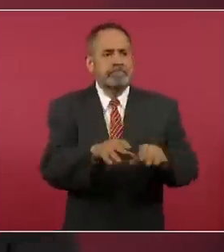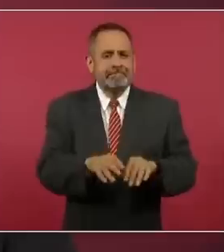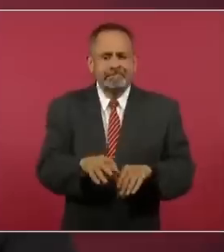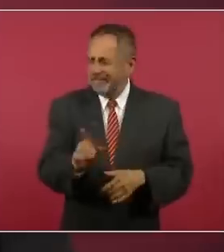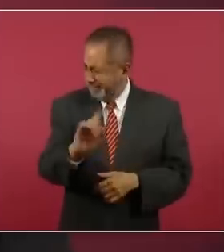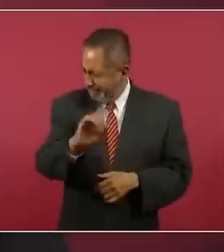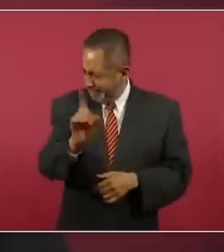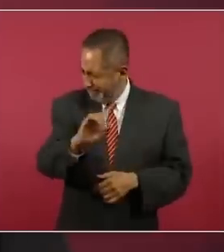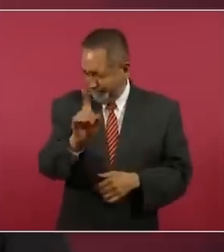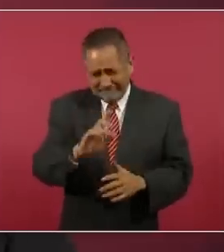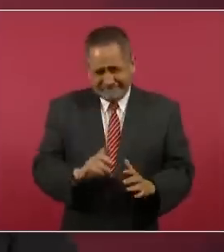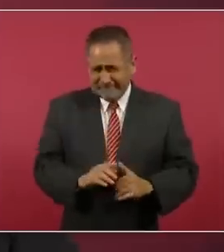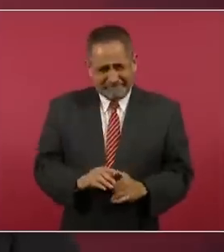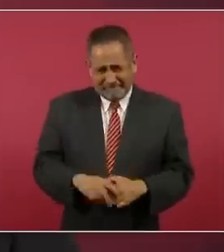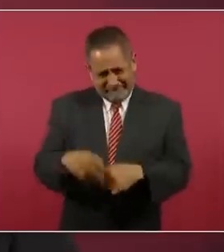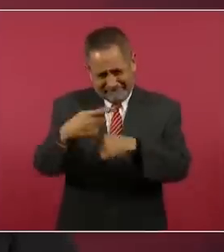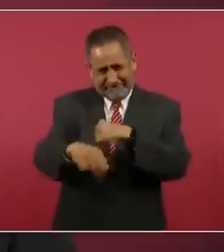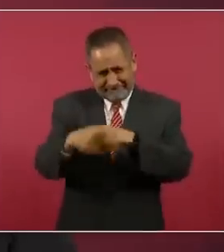los ponen en riesgo,